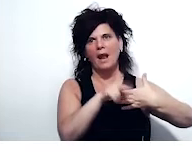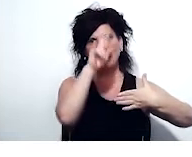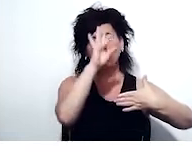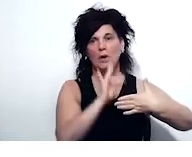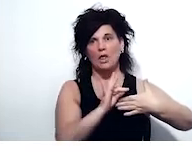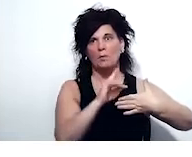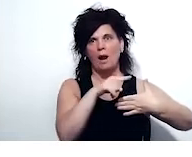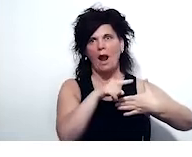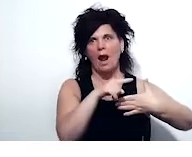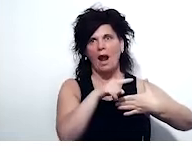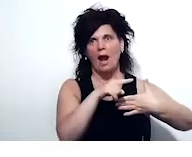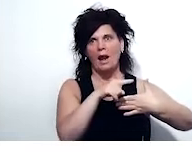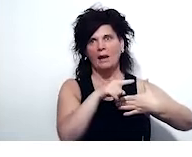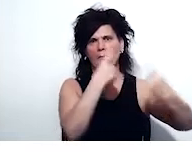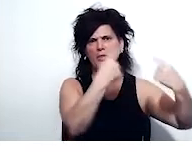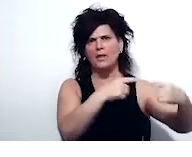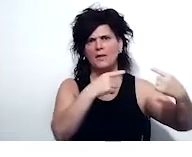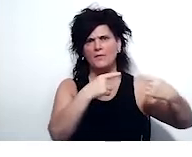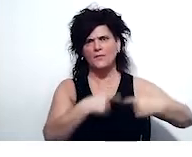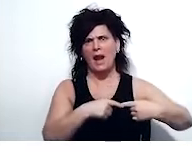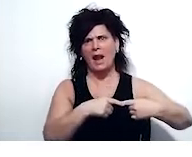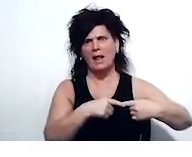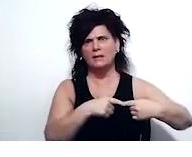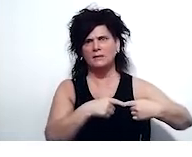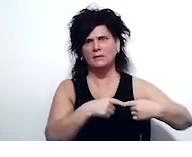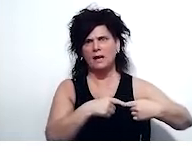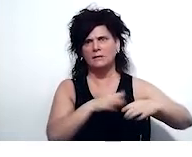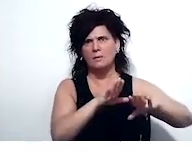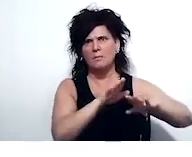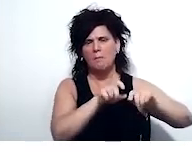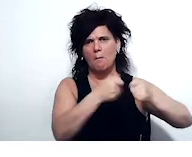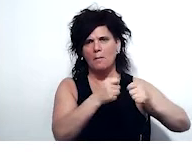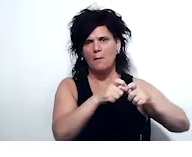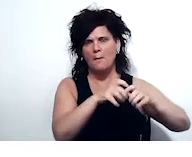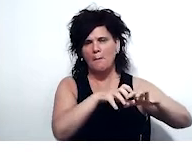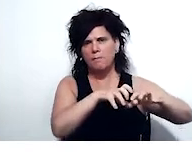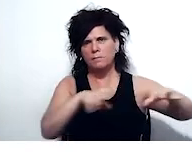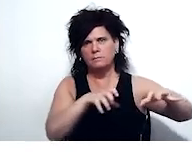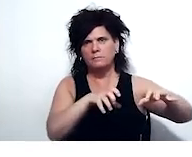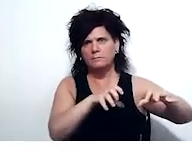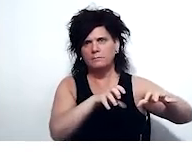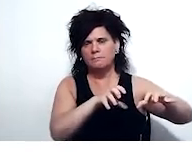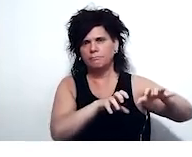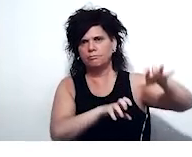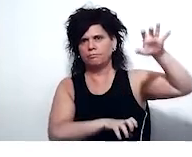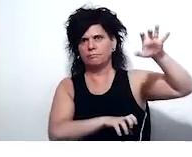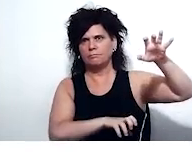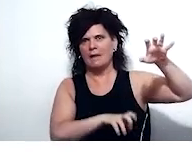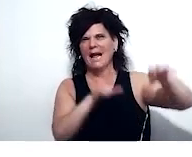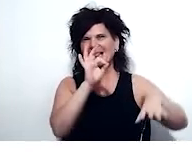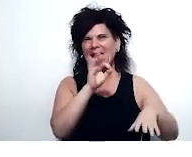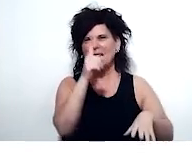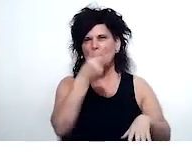República Dominicana, una diferencia enorme entre los desfavorecidos, que son los rojos, y los favorecidos. Fíjense que hay una brecha como